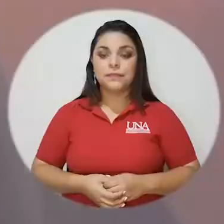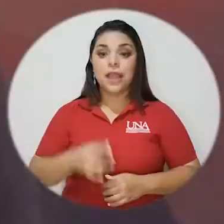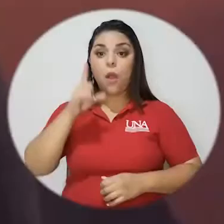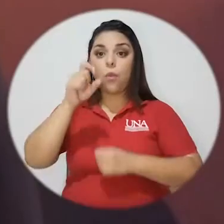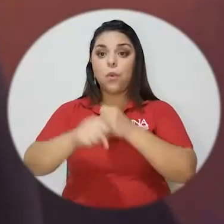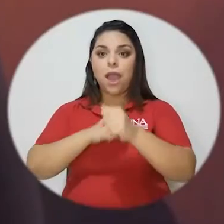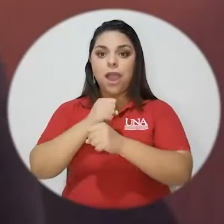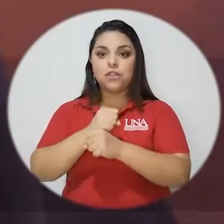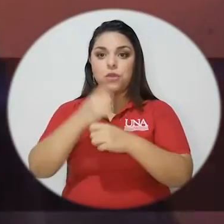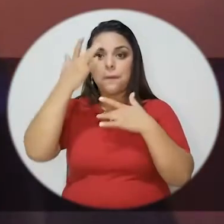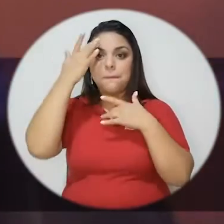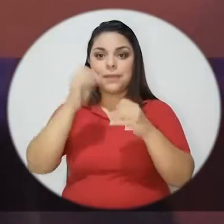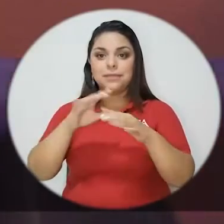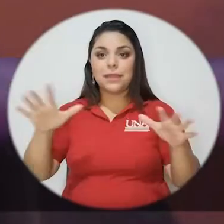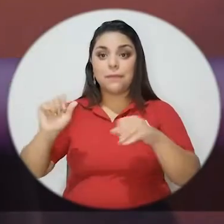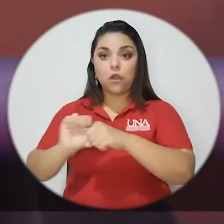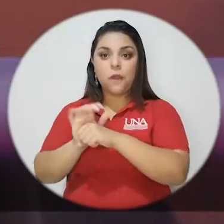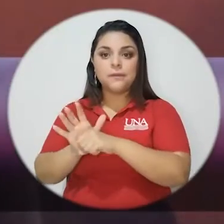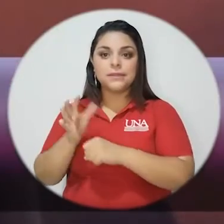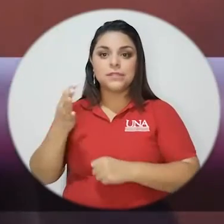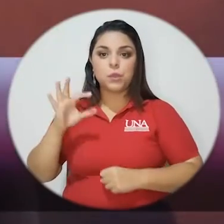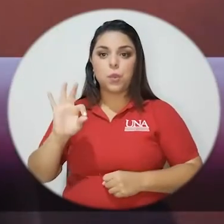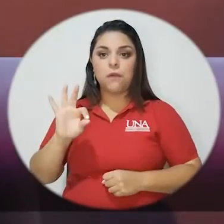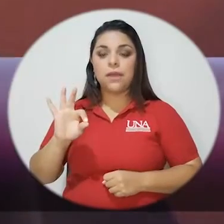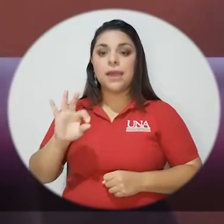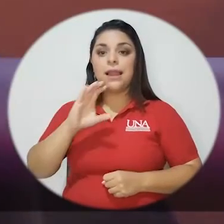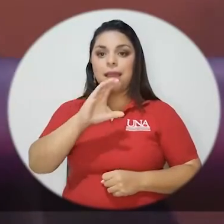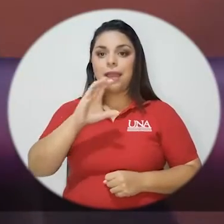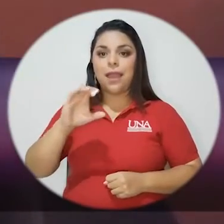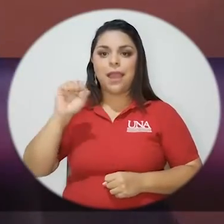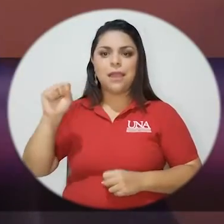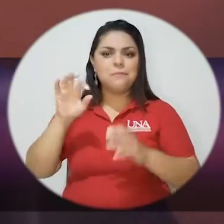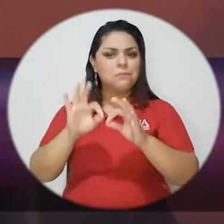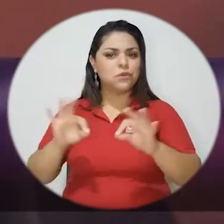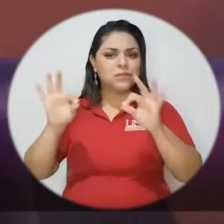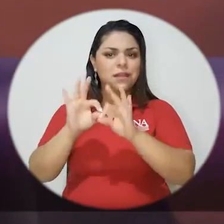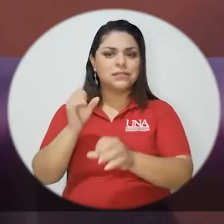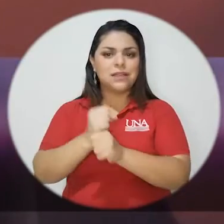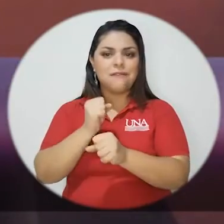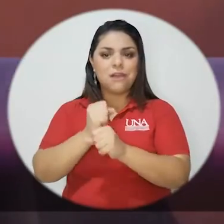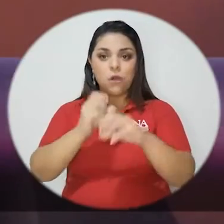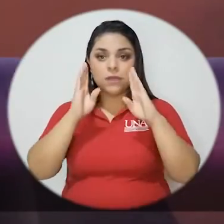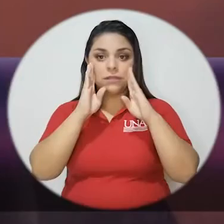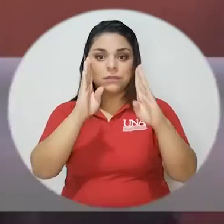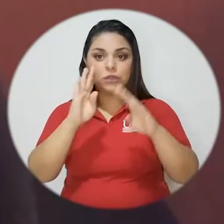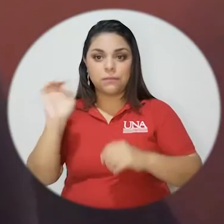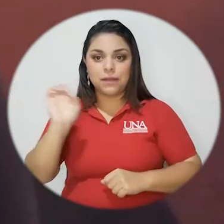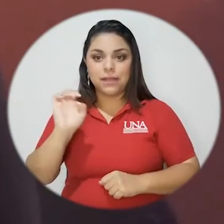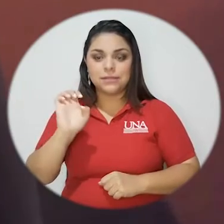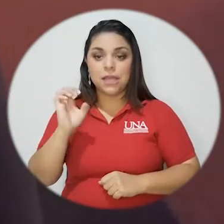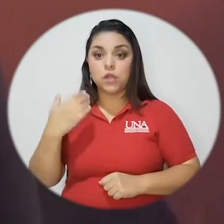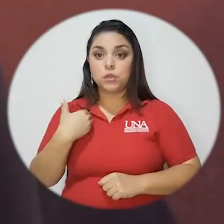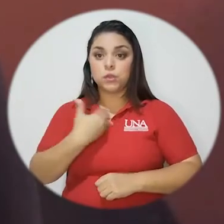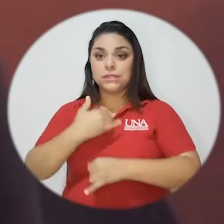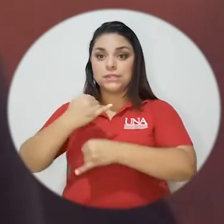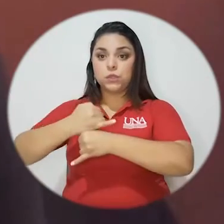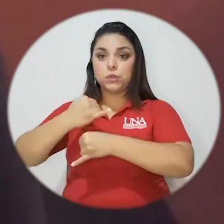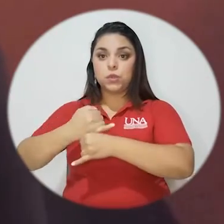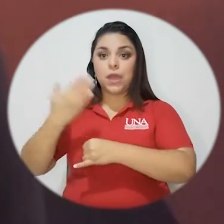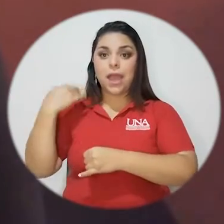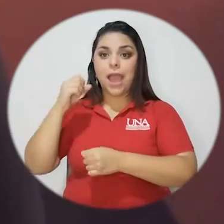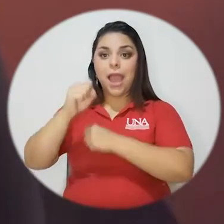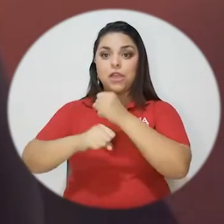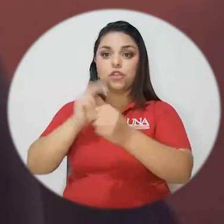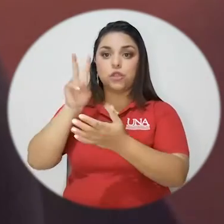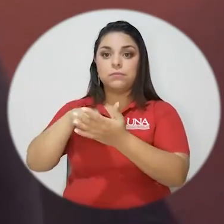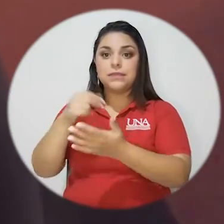A un año de la pandemia por el COVID-19, la Caja ha tenido un papel muy importante en la atención de la emergencia. La institución ha contado desde